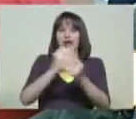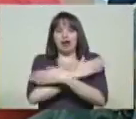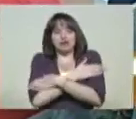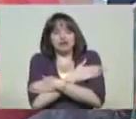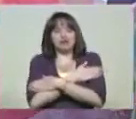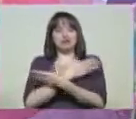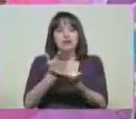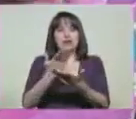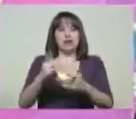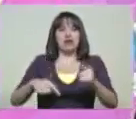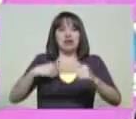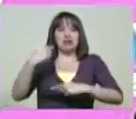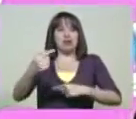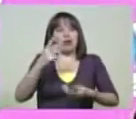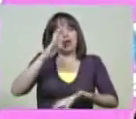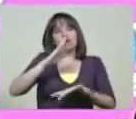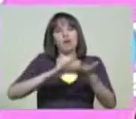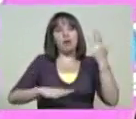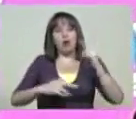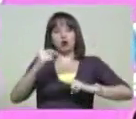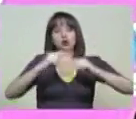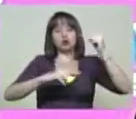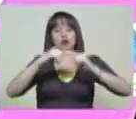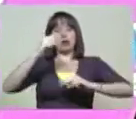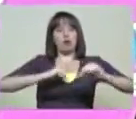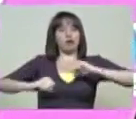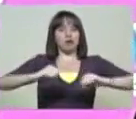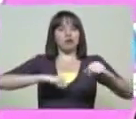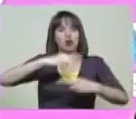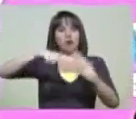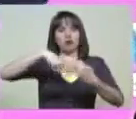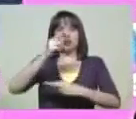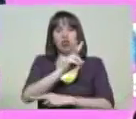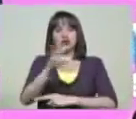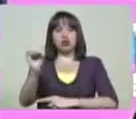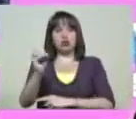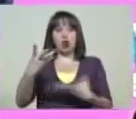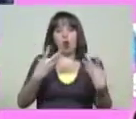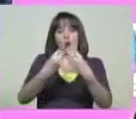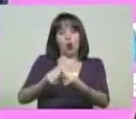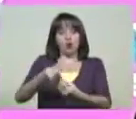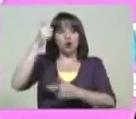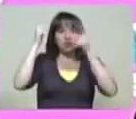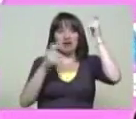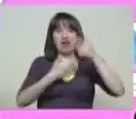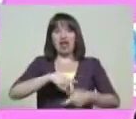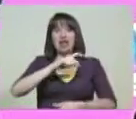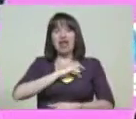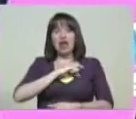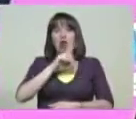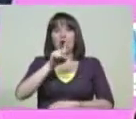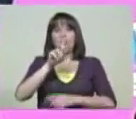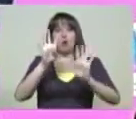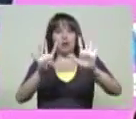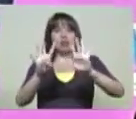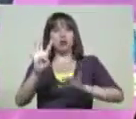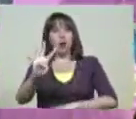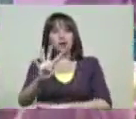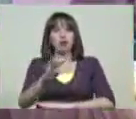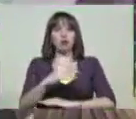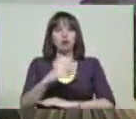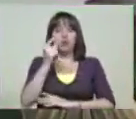y nosotros nos vamos a construir el movimiento bolivariano revolucionario 200 con chávez enero 94 y fernando nos